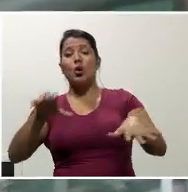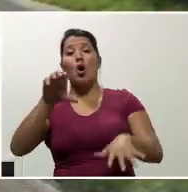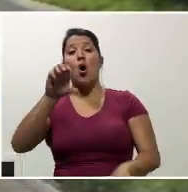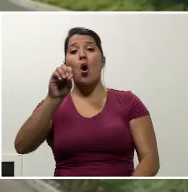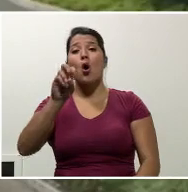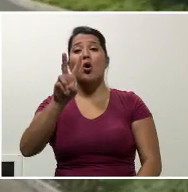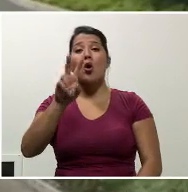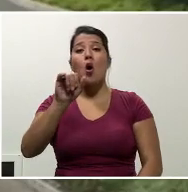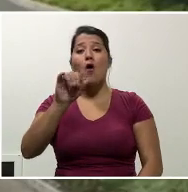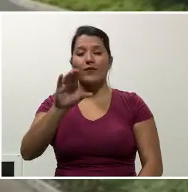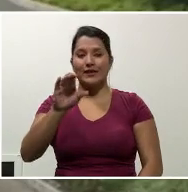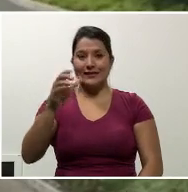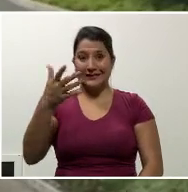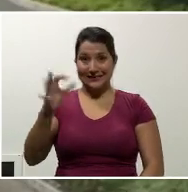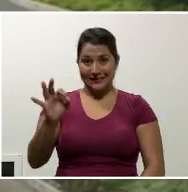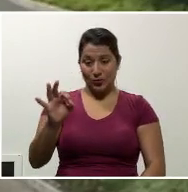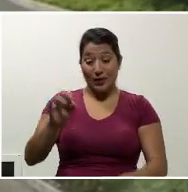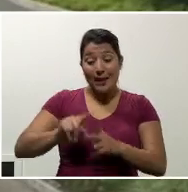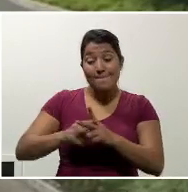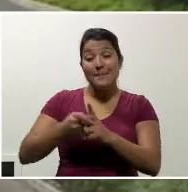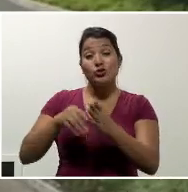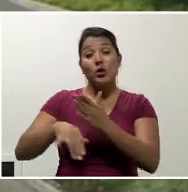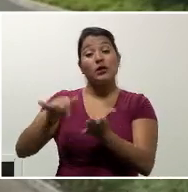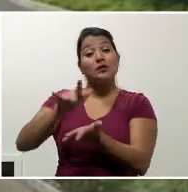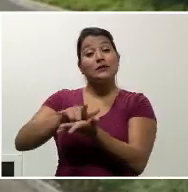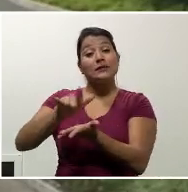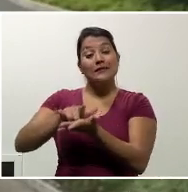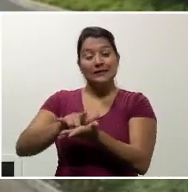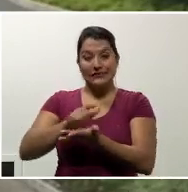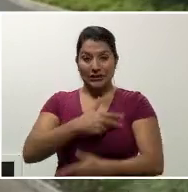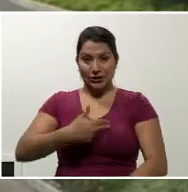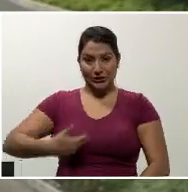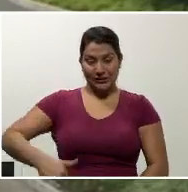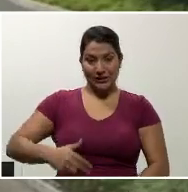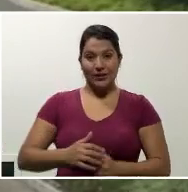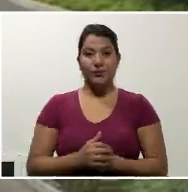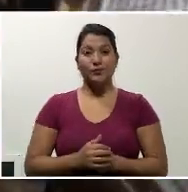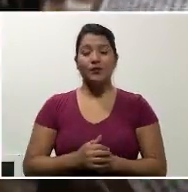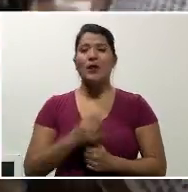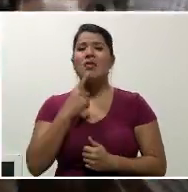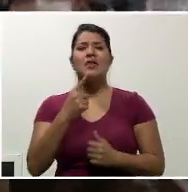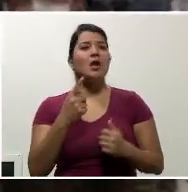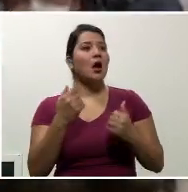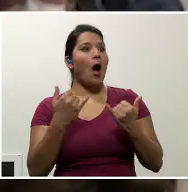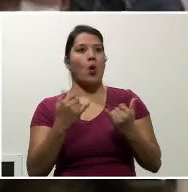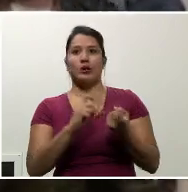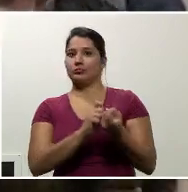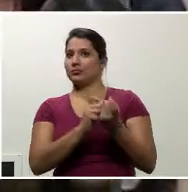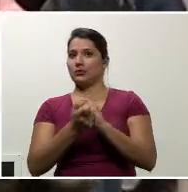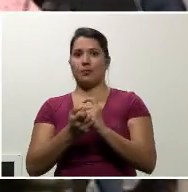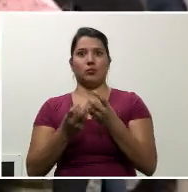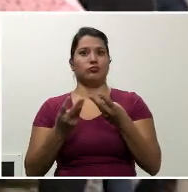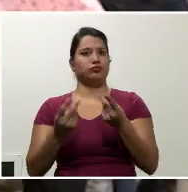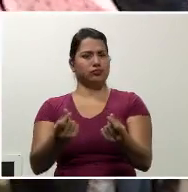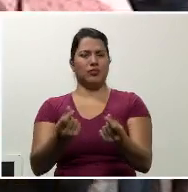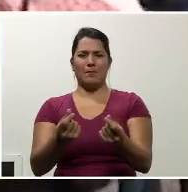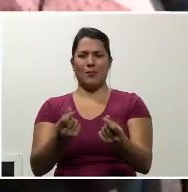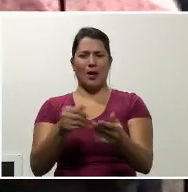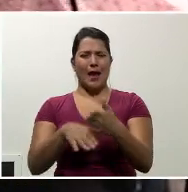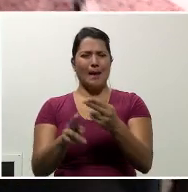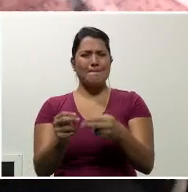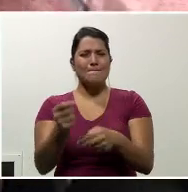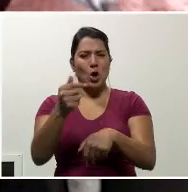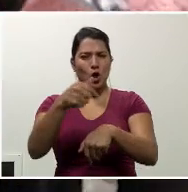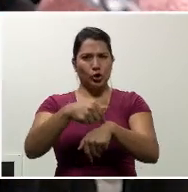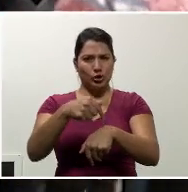COVID-19 originada en Wuhan, China. El escenario, dijo, ha cambiado rápidamente en pocos días. Se ha pasado